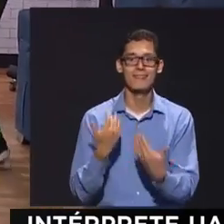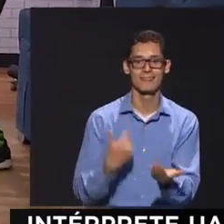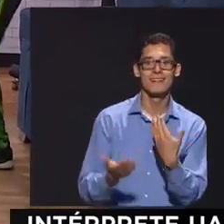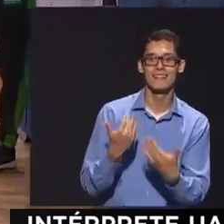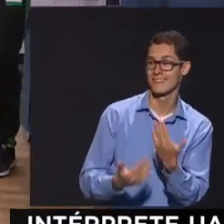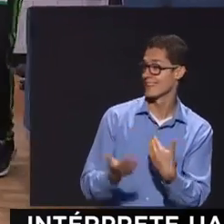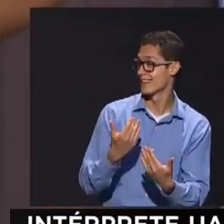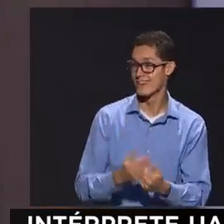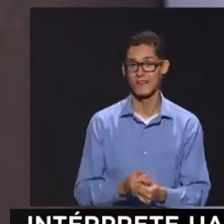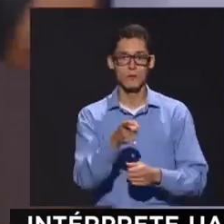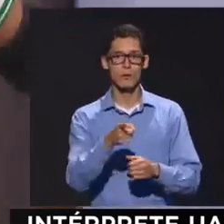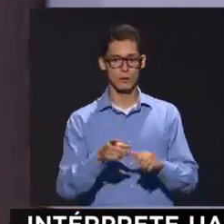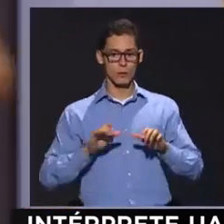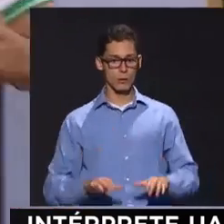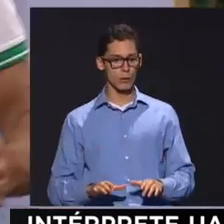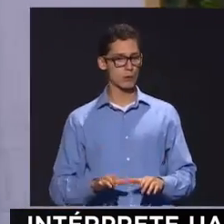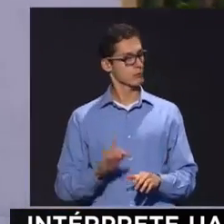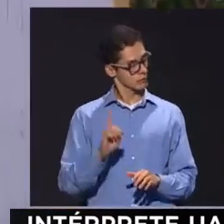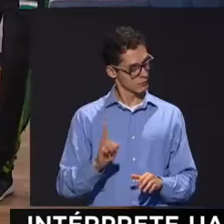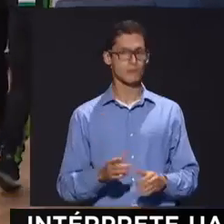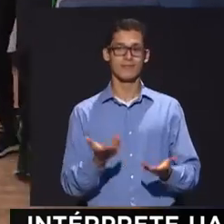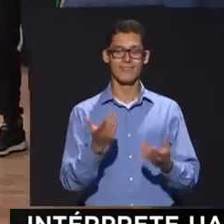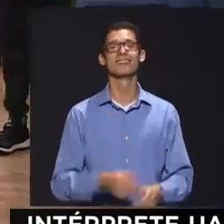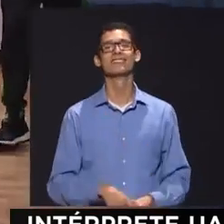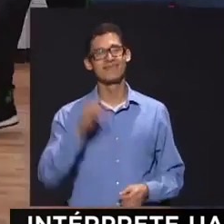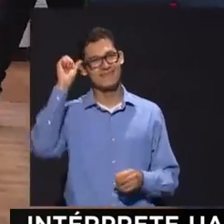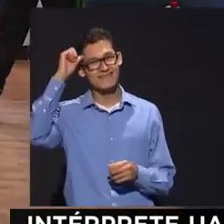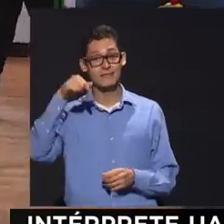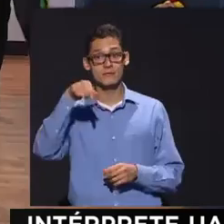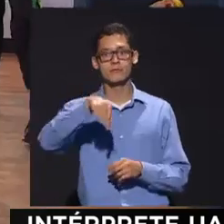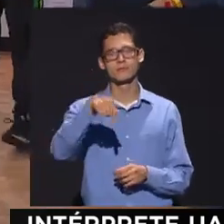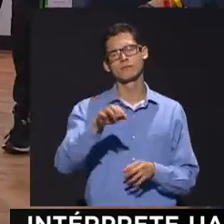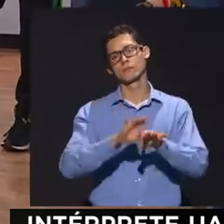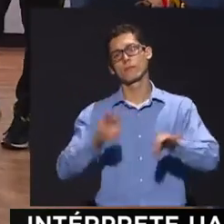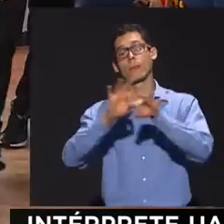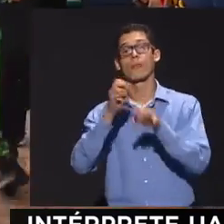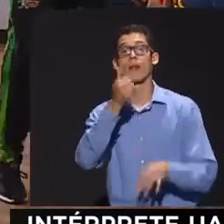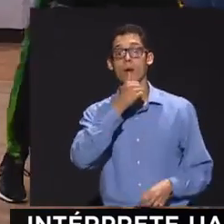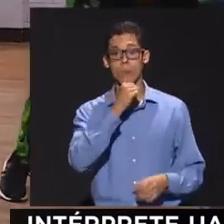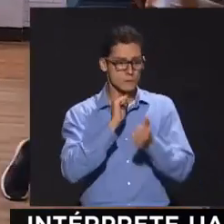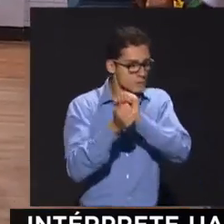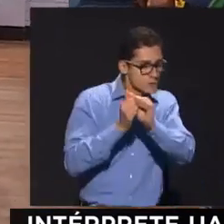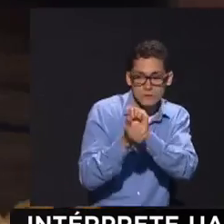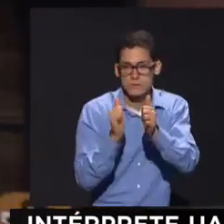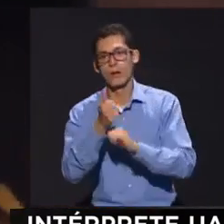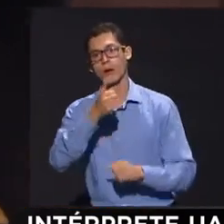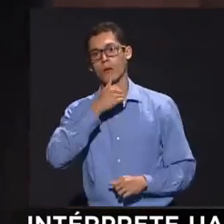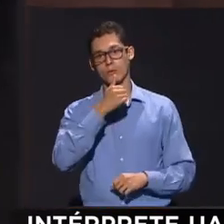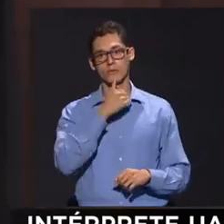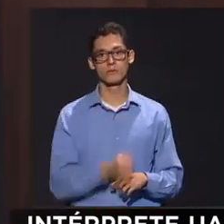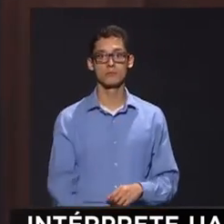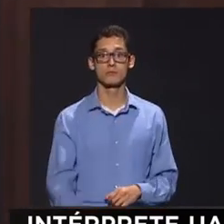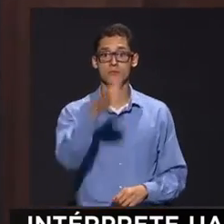no te quedes quieto bueno y recuerden que durante la sesión hay que hidratarse y por eso los invito dos